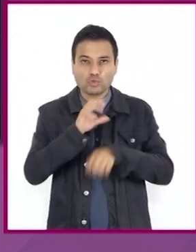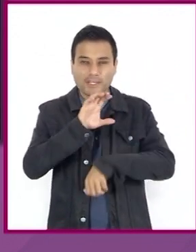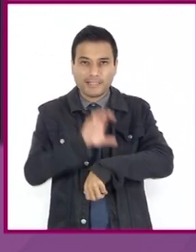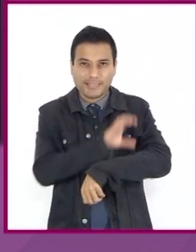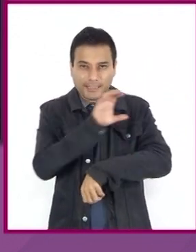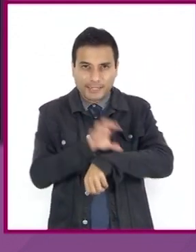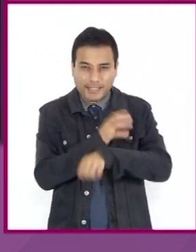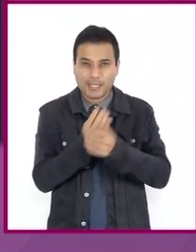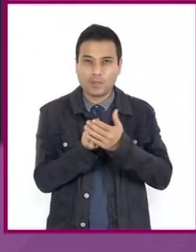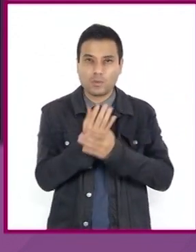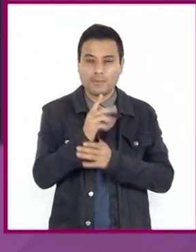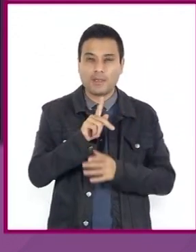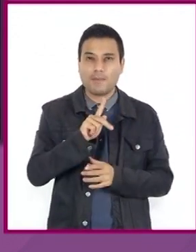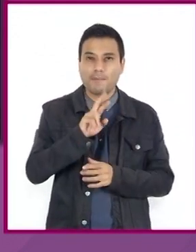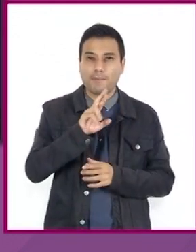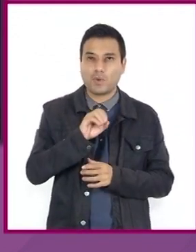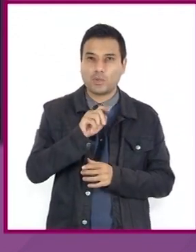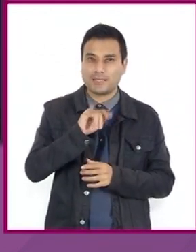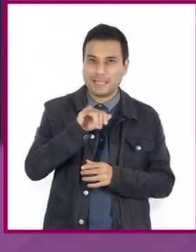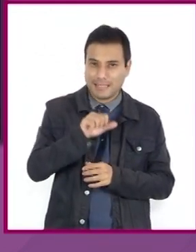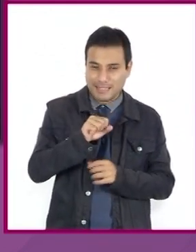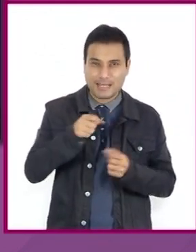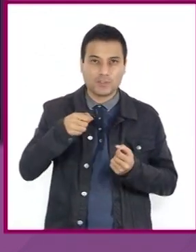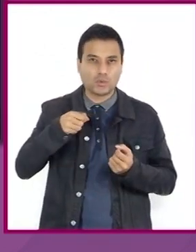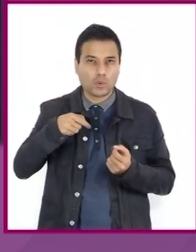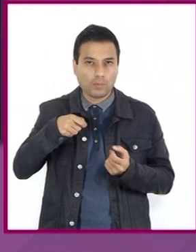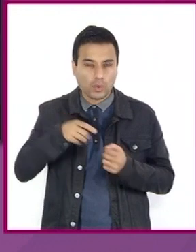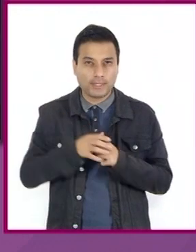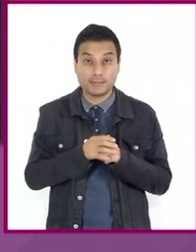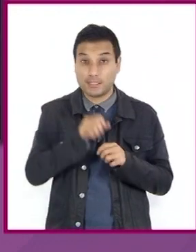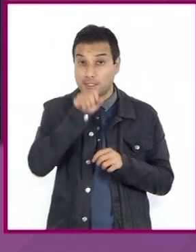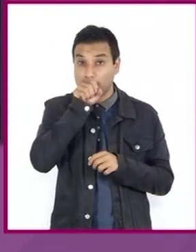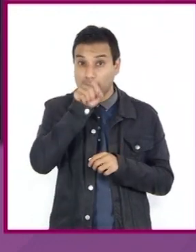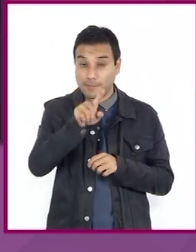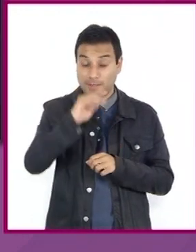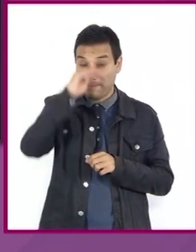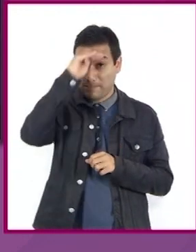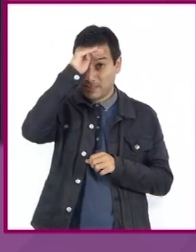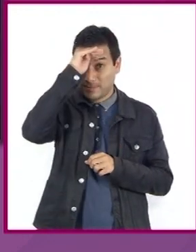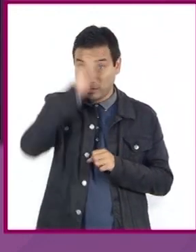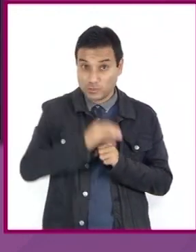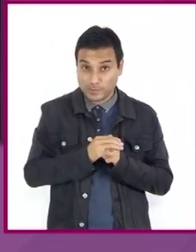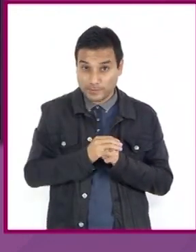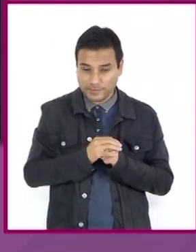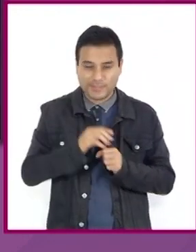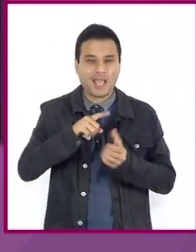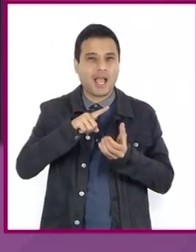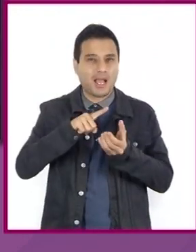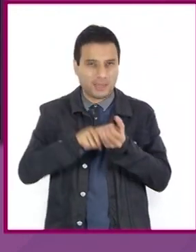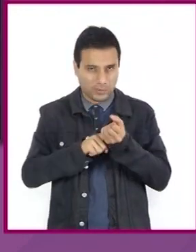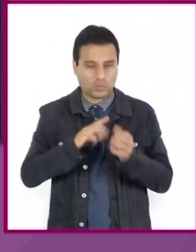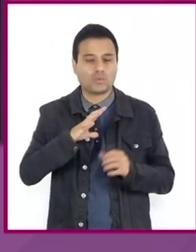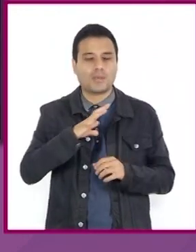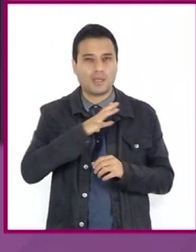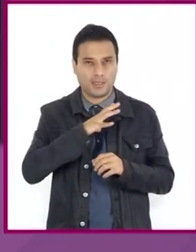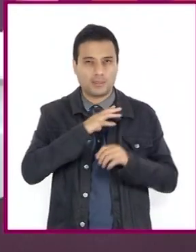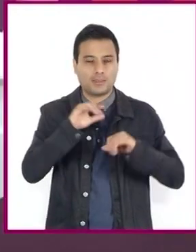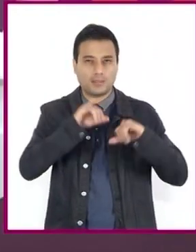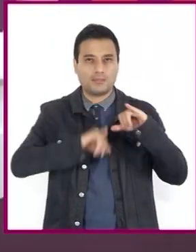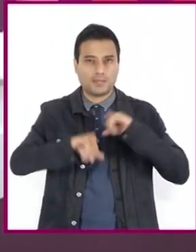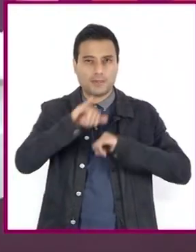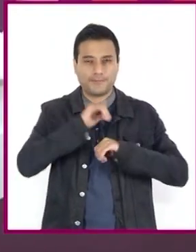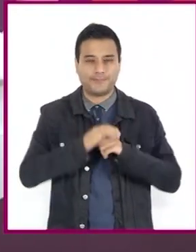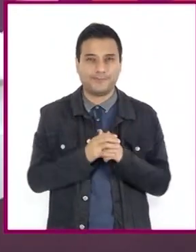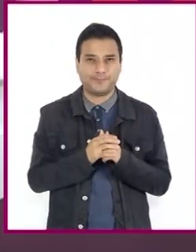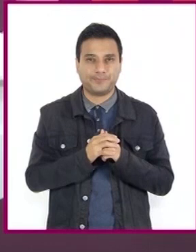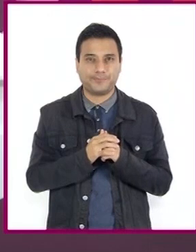que forman nuestro cuerpo, la acción de hormonas, incluso nuestros pensamientos se llevan a cabo mediante reacciones químicas.